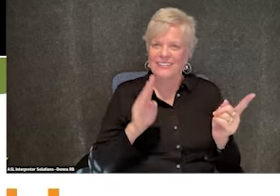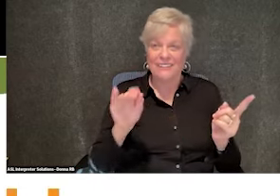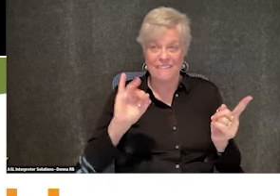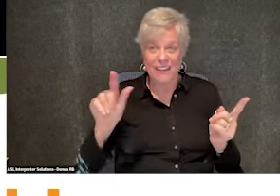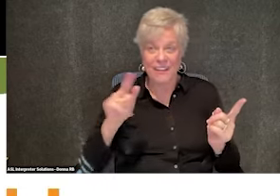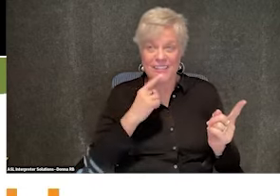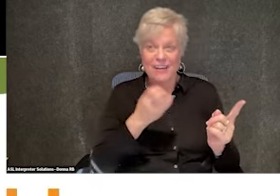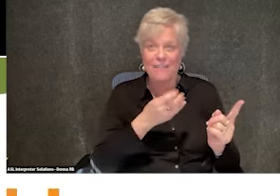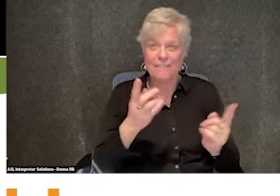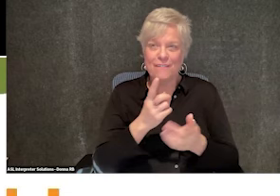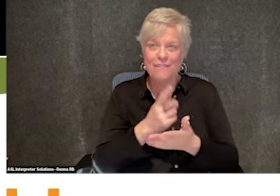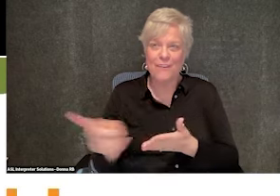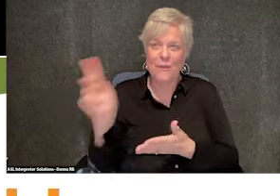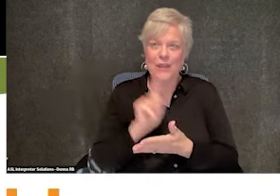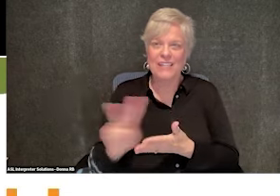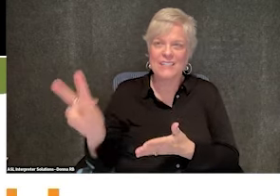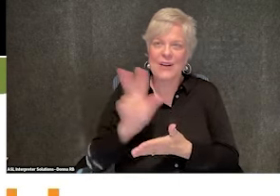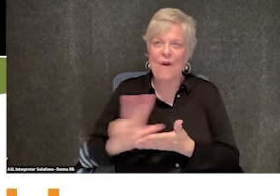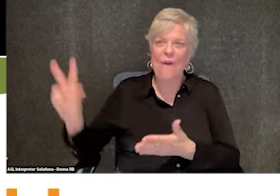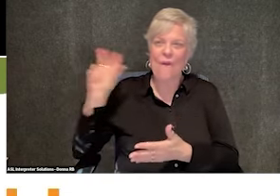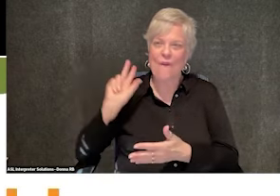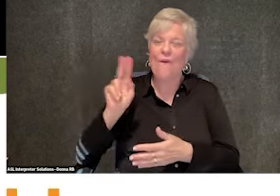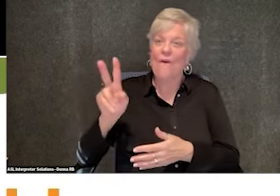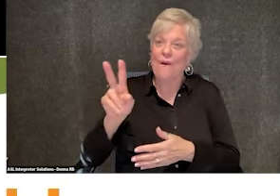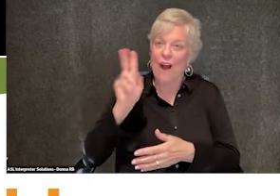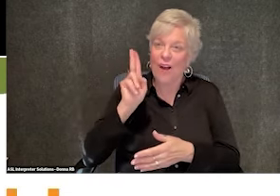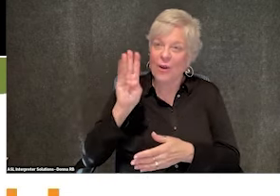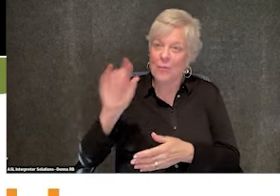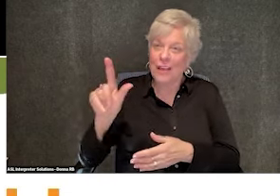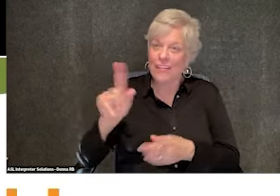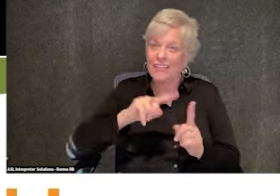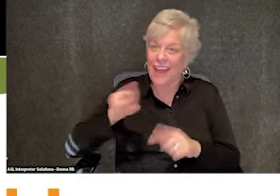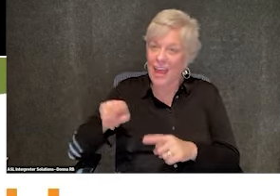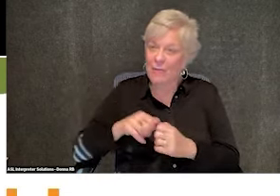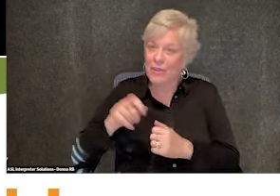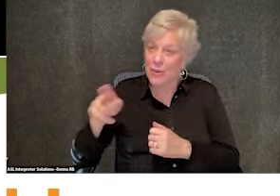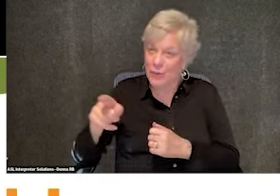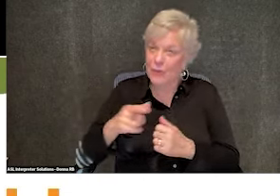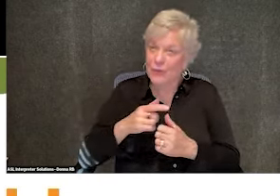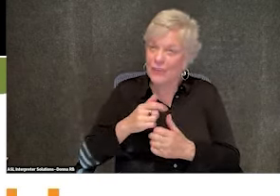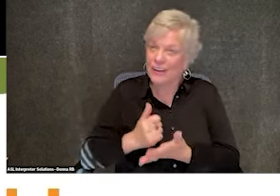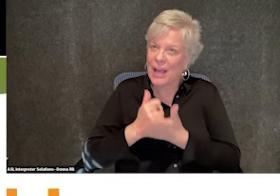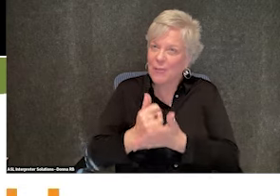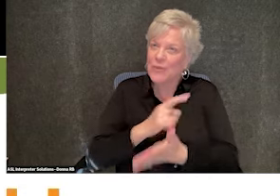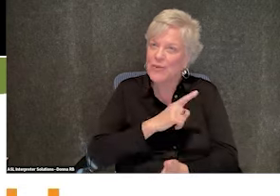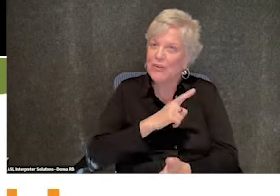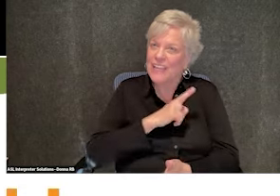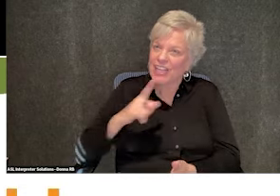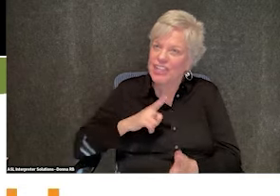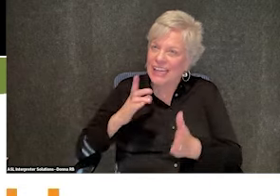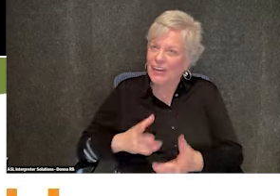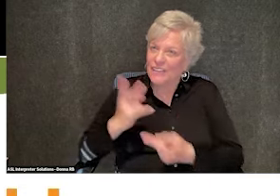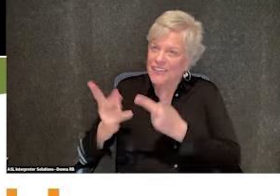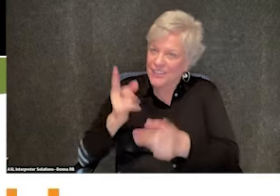legisladores también para sus visitas. Ahora, el próximo dispositivo. Ahora,